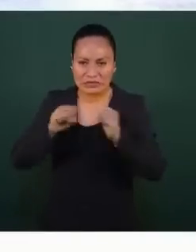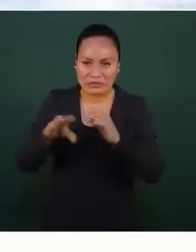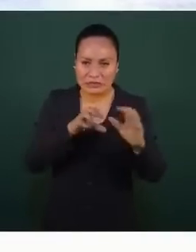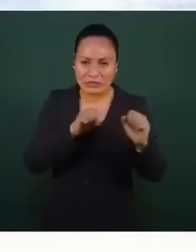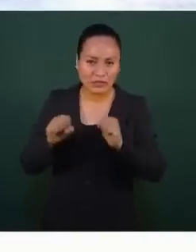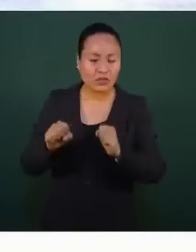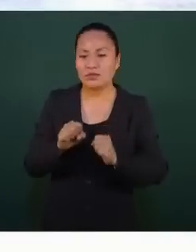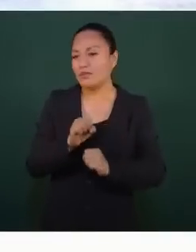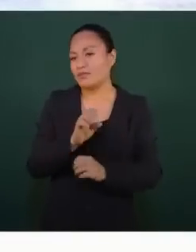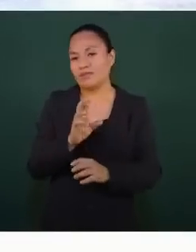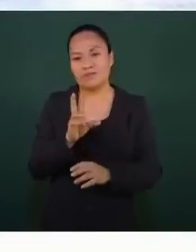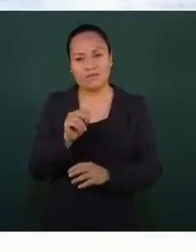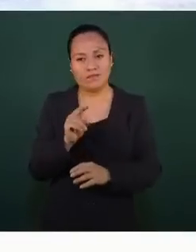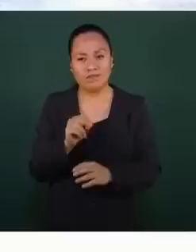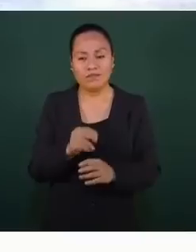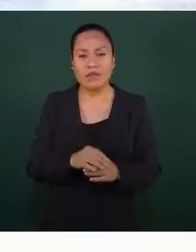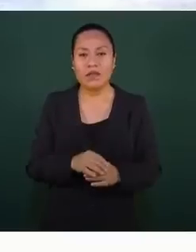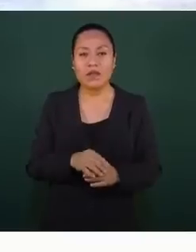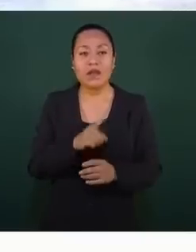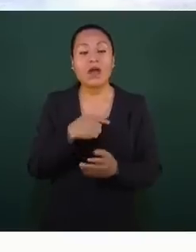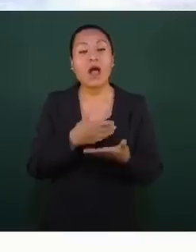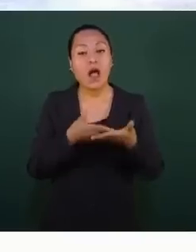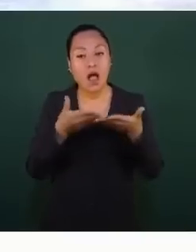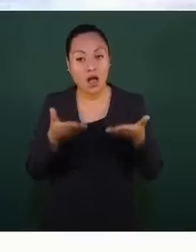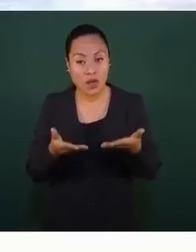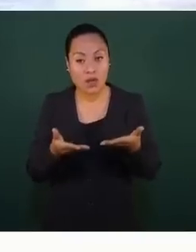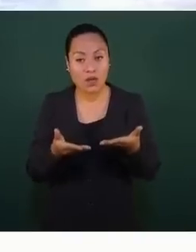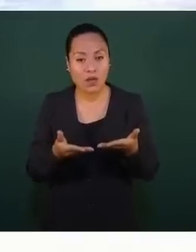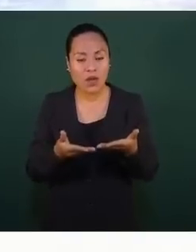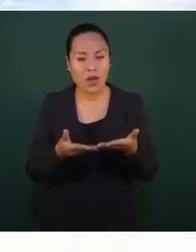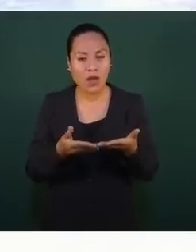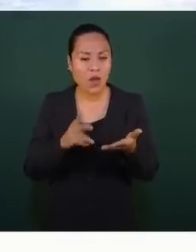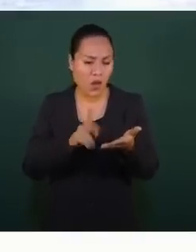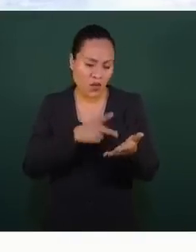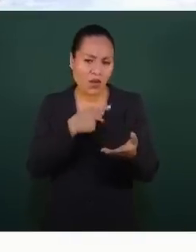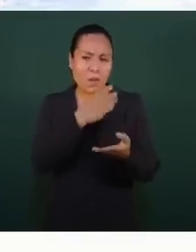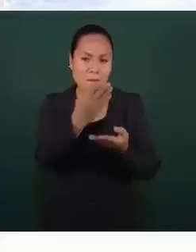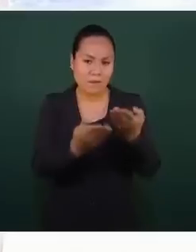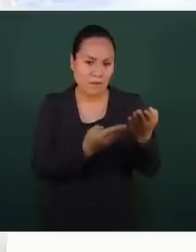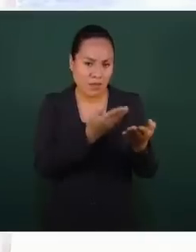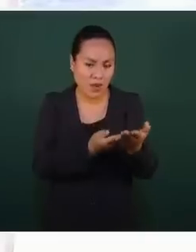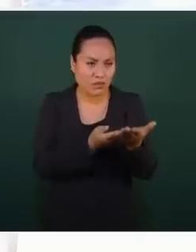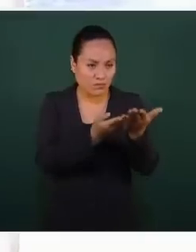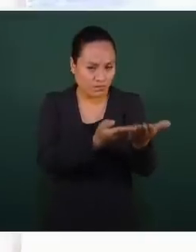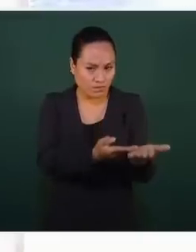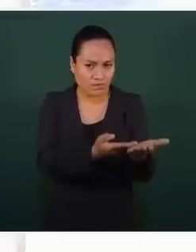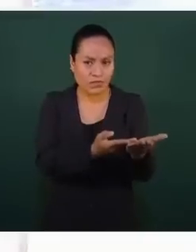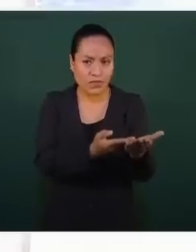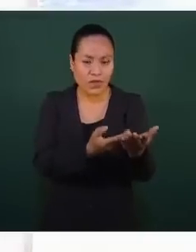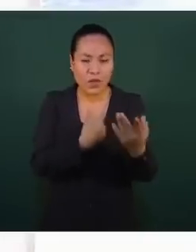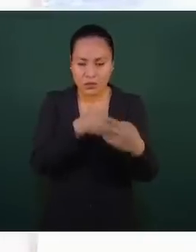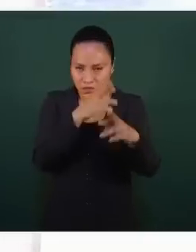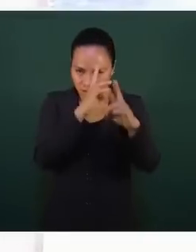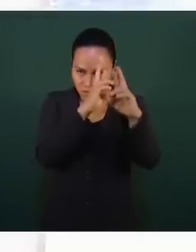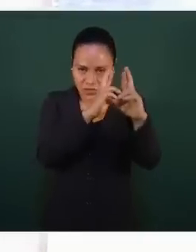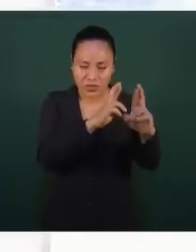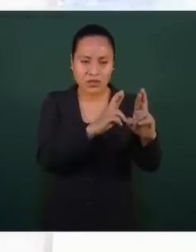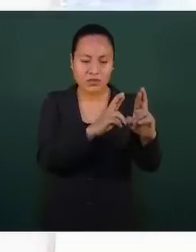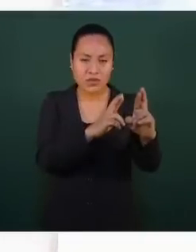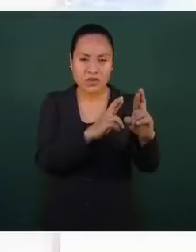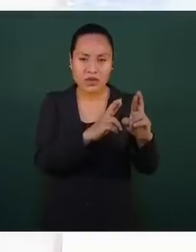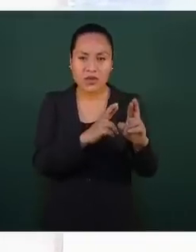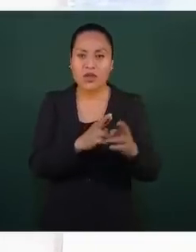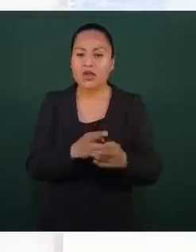Es por ello que le planteo de nuevo, en forma respetuosa, la necesidad